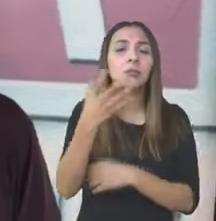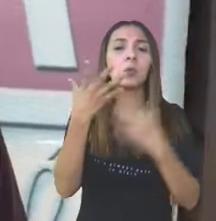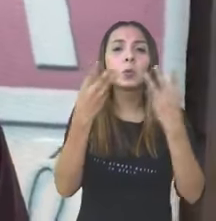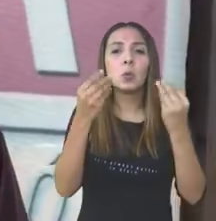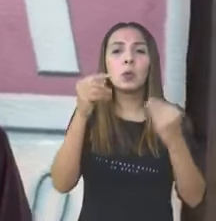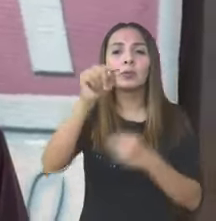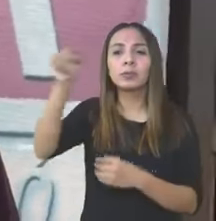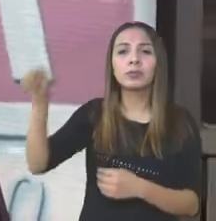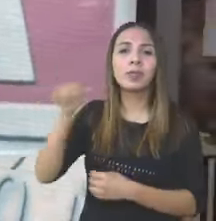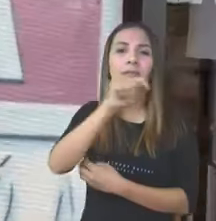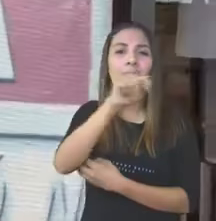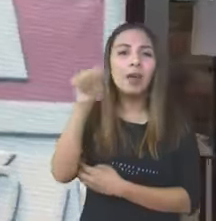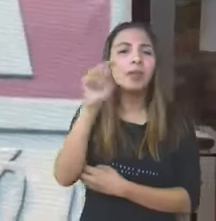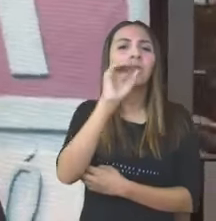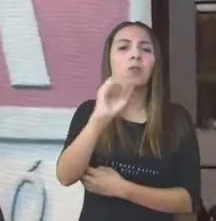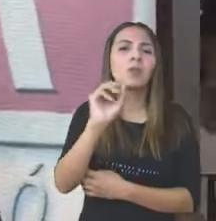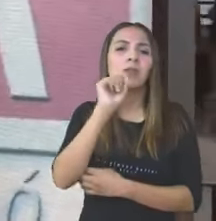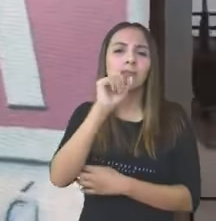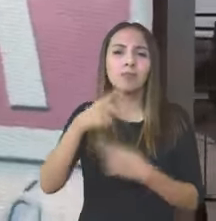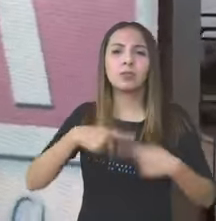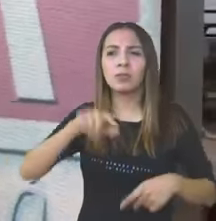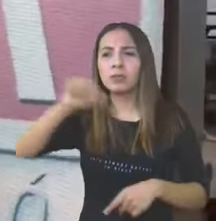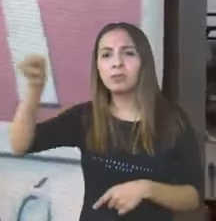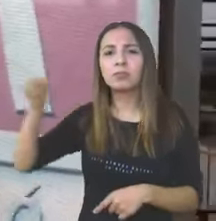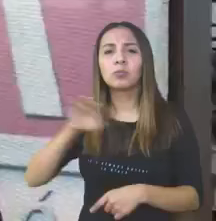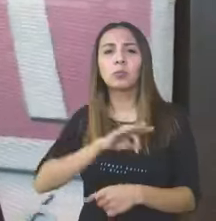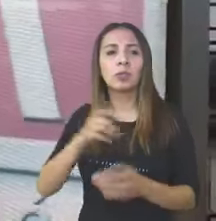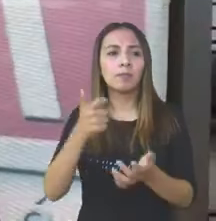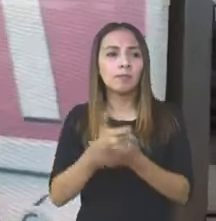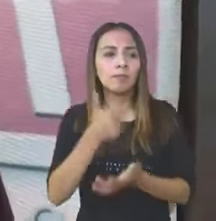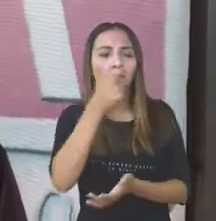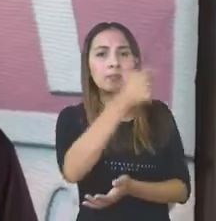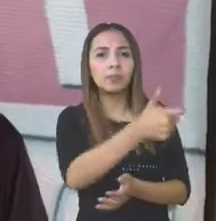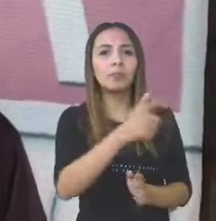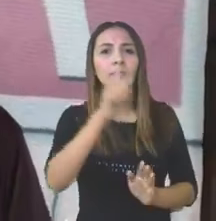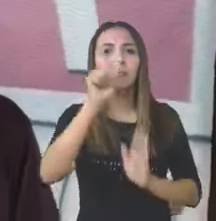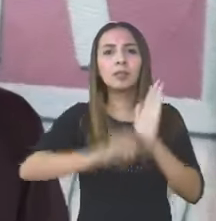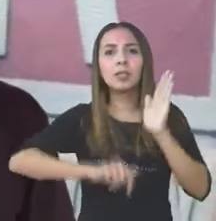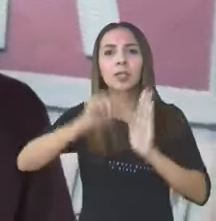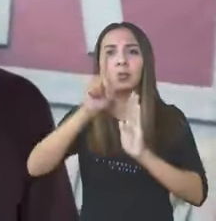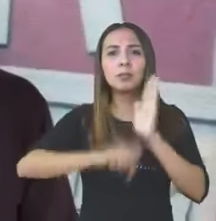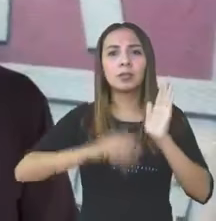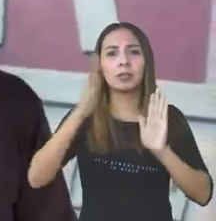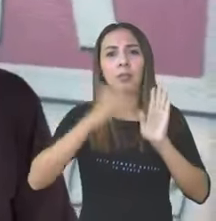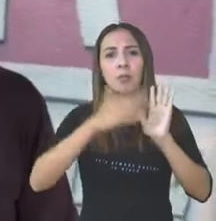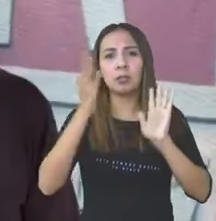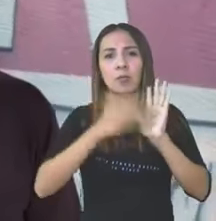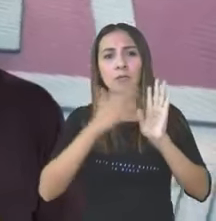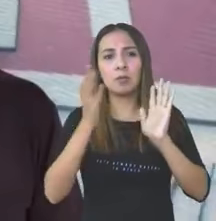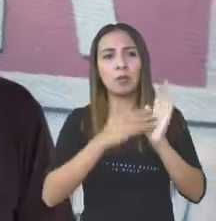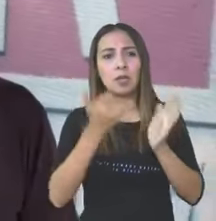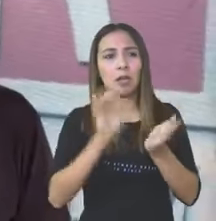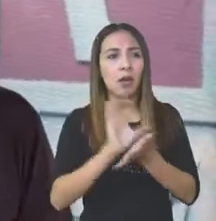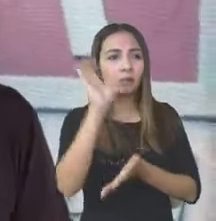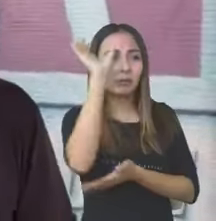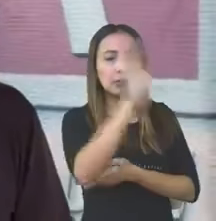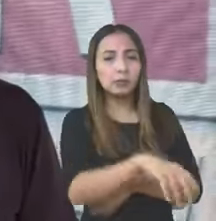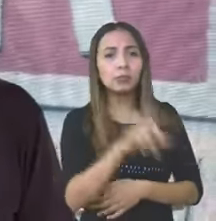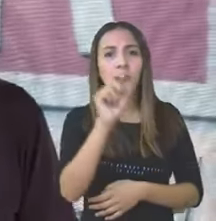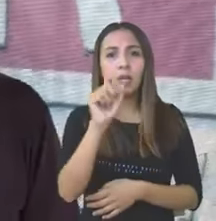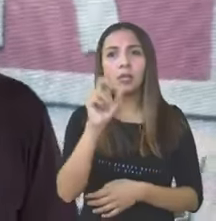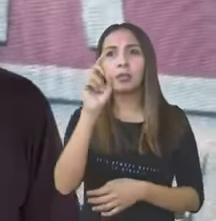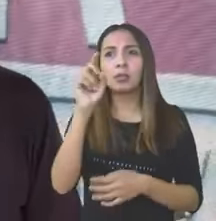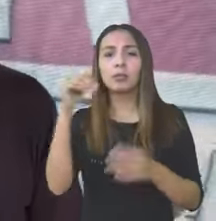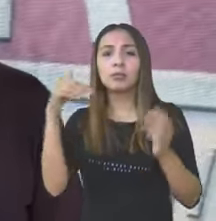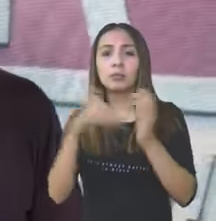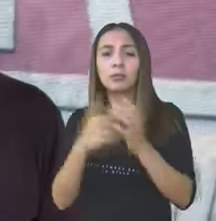tecatenses o para gente poder pagar un vehículo con una mensualidad de 5,000 pesos y con un enganche de 20,000, 30,000.